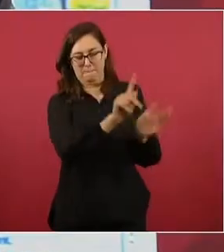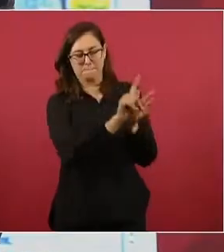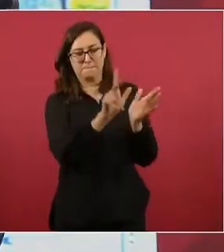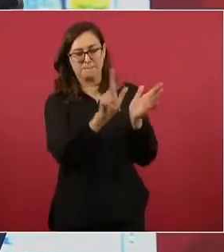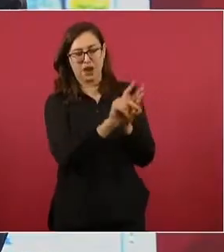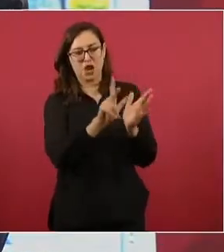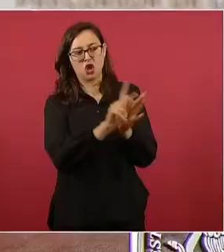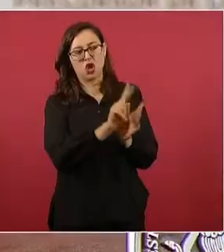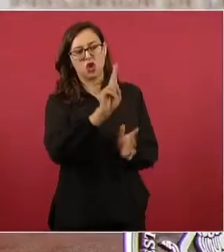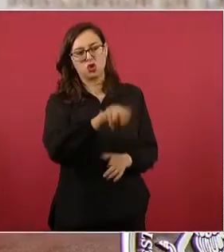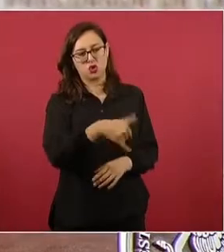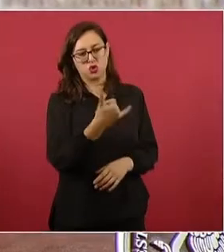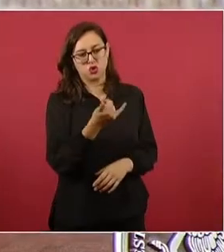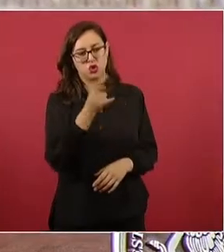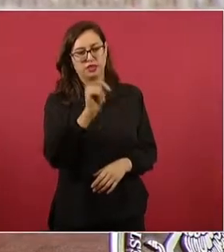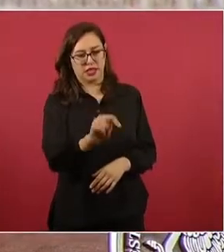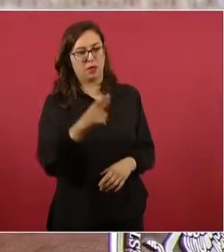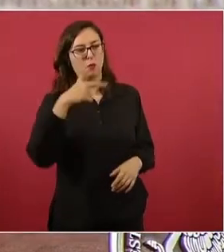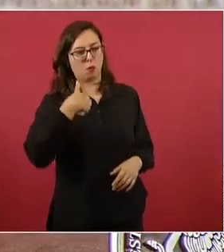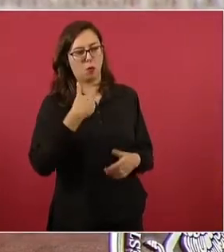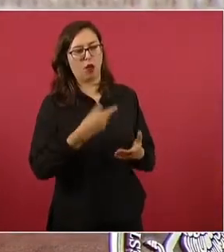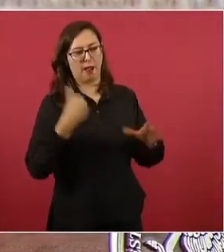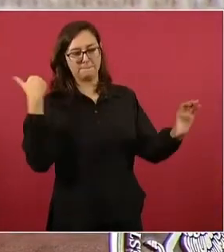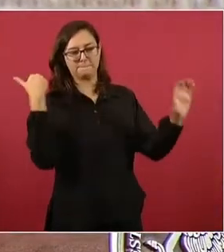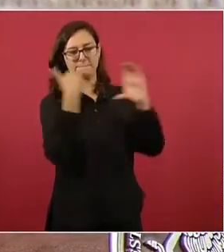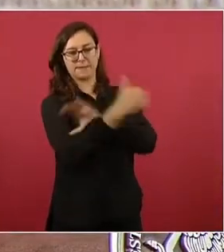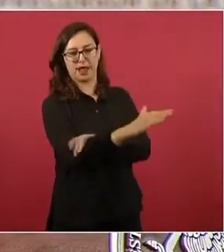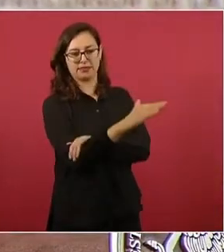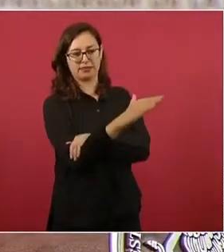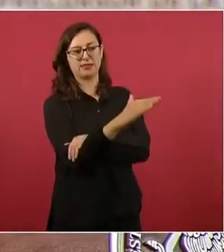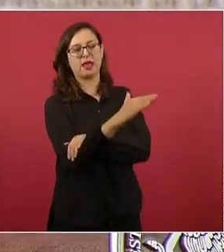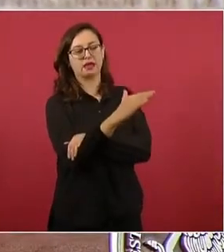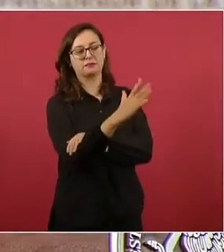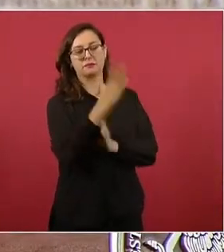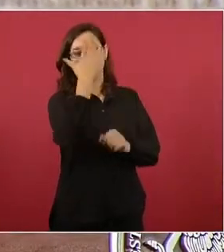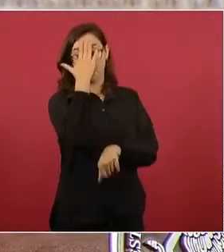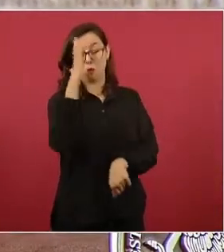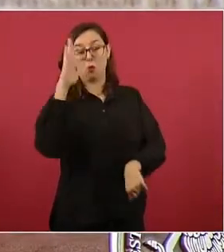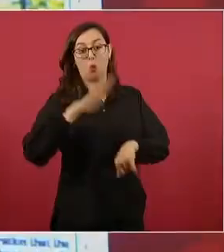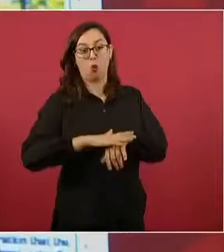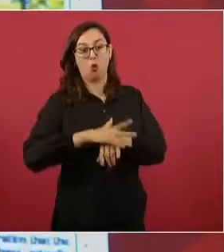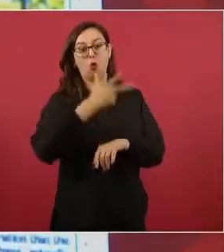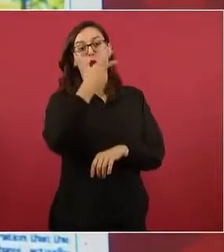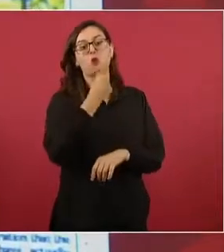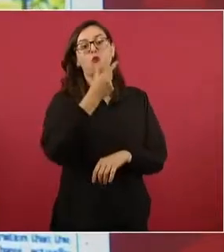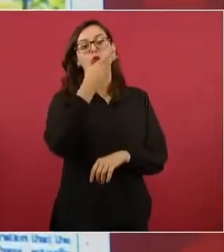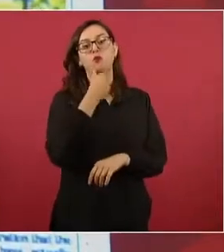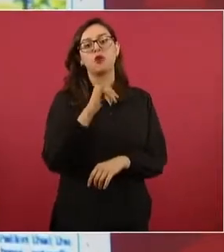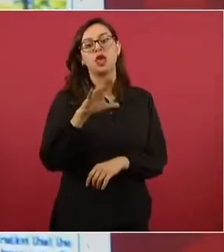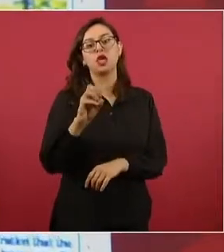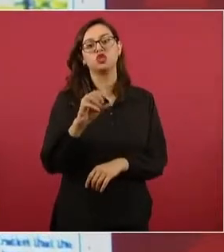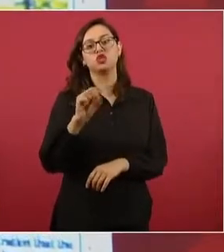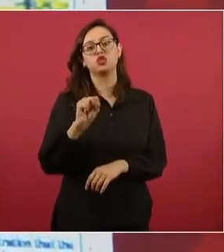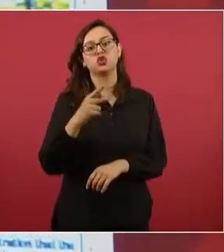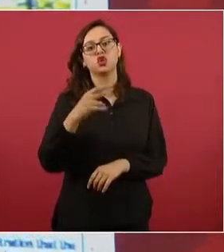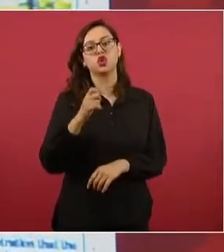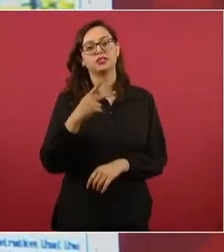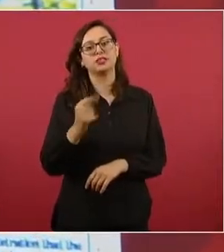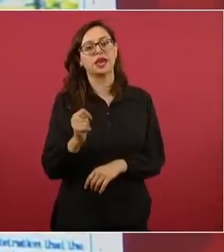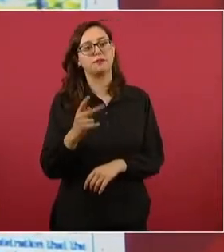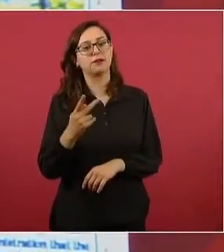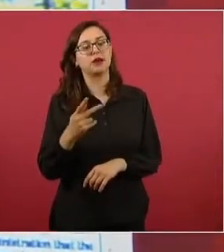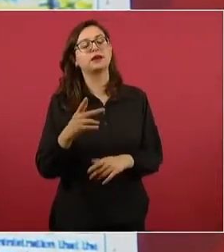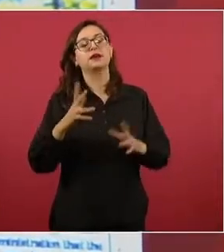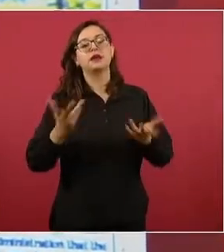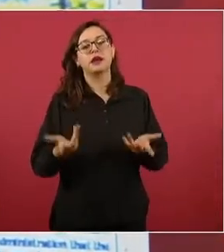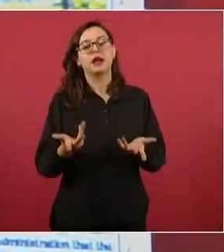de Joseph Daniel, el embajador de Estados Unidos en México en la